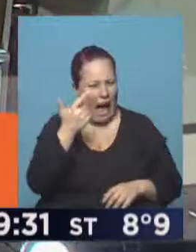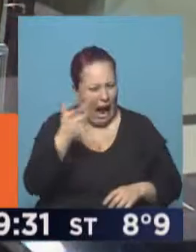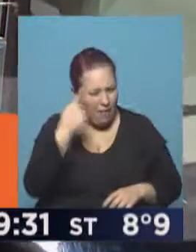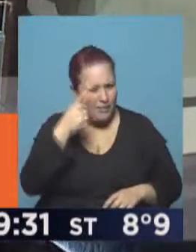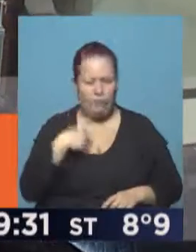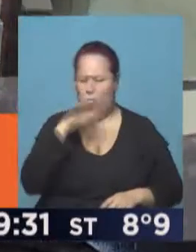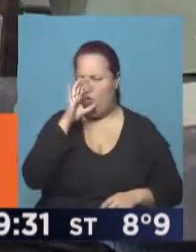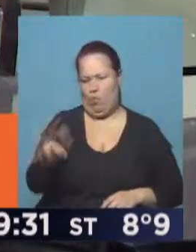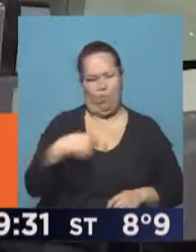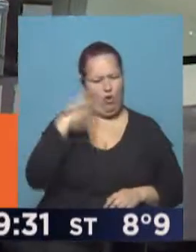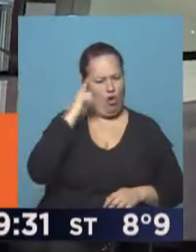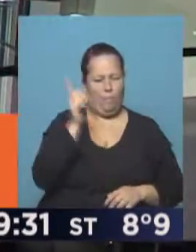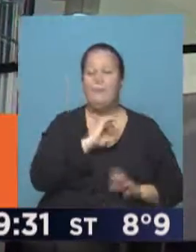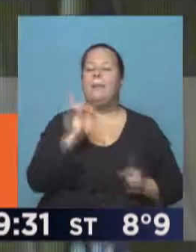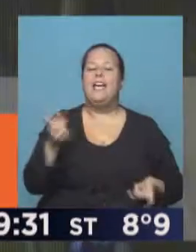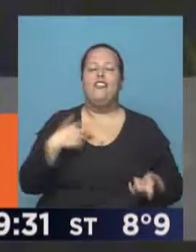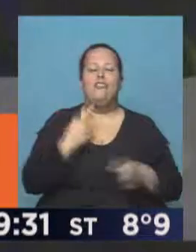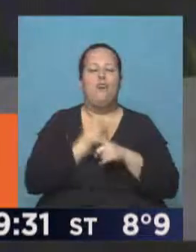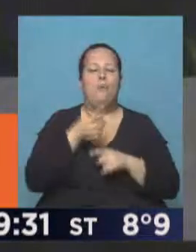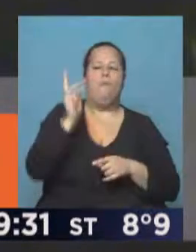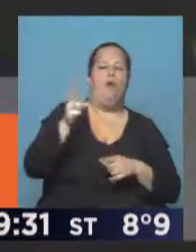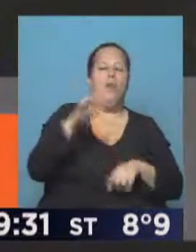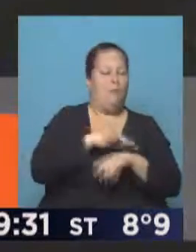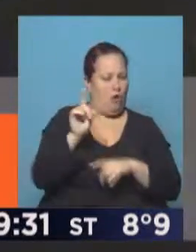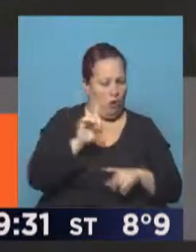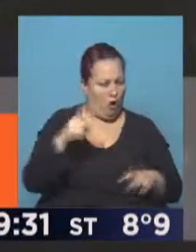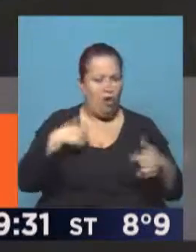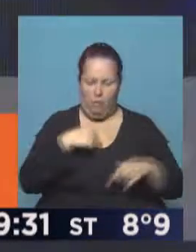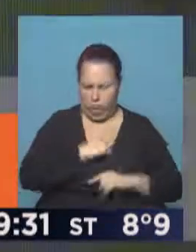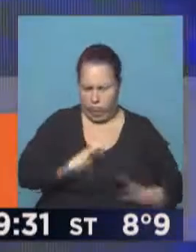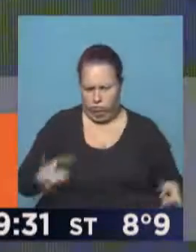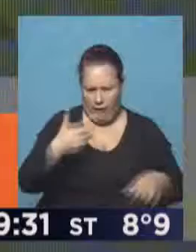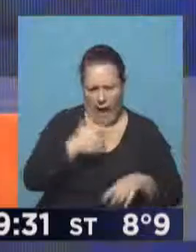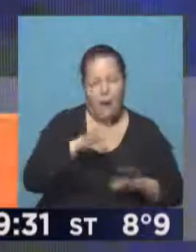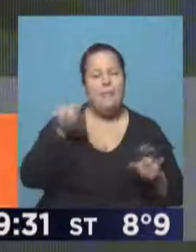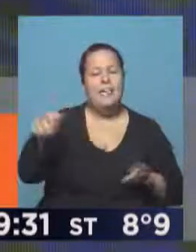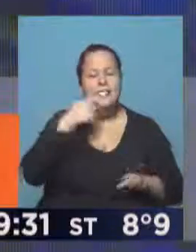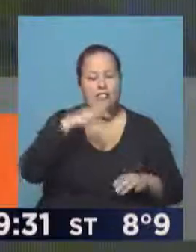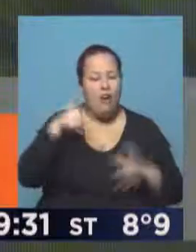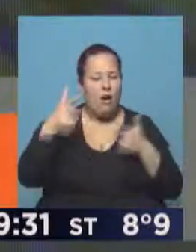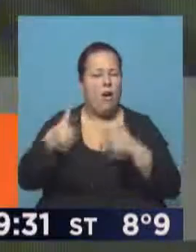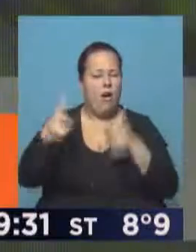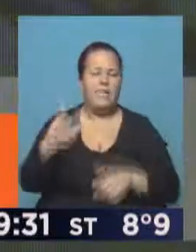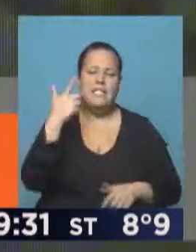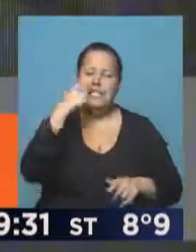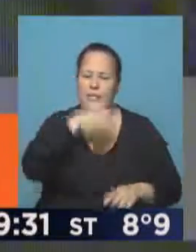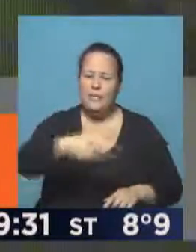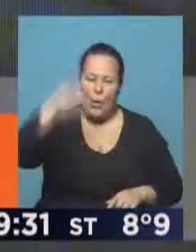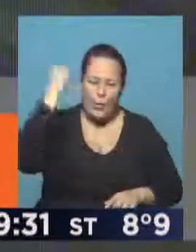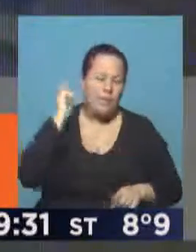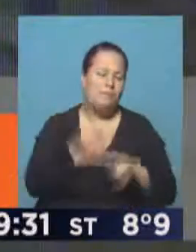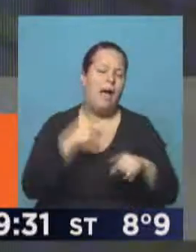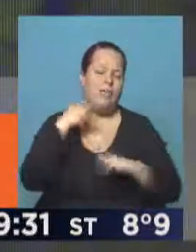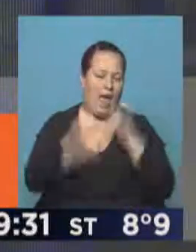Diana? No, a mí jamás en la vida, pero tampoco lo puedo censurar al médico. Yo jamás tendría, pero si él fue robado 7 veces. Y otra cosa que quiero